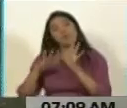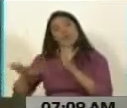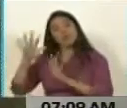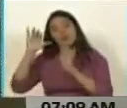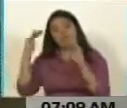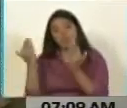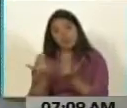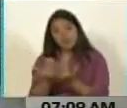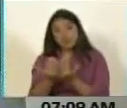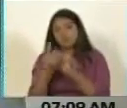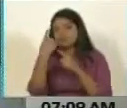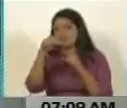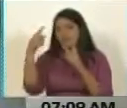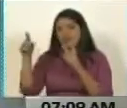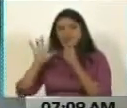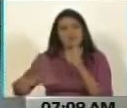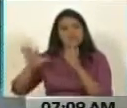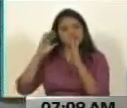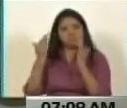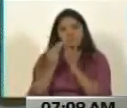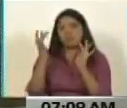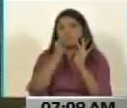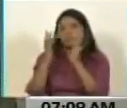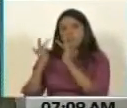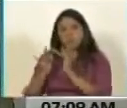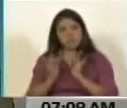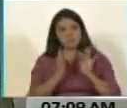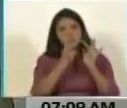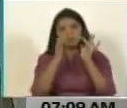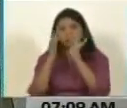con distintos circuitos independientes que están floreciendo